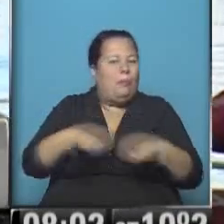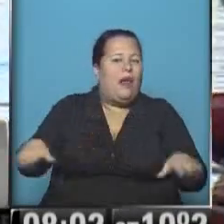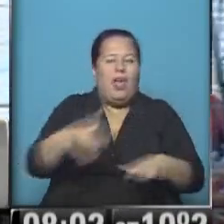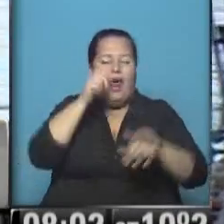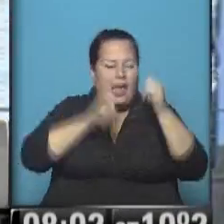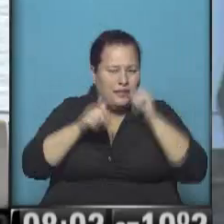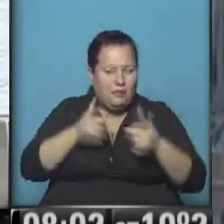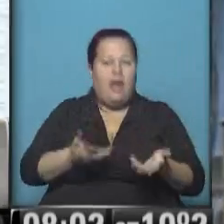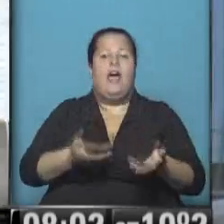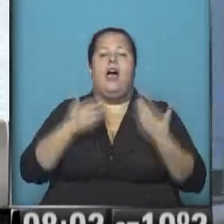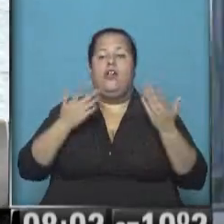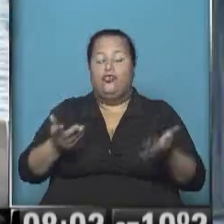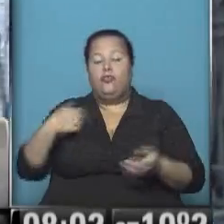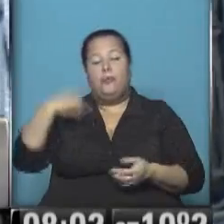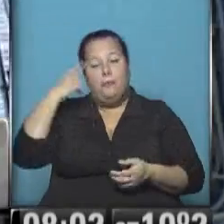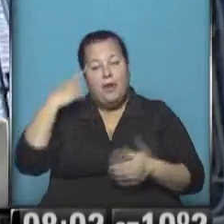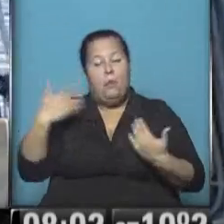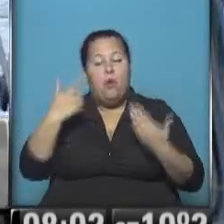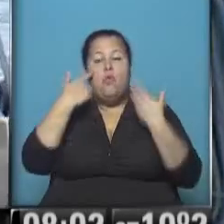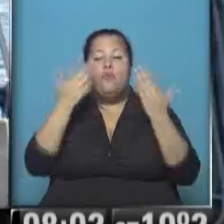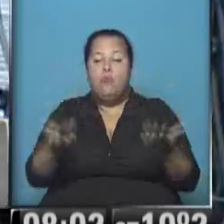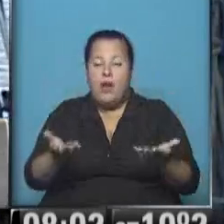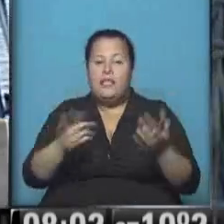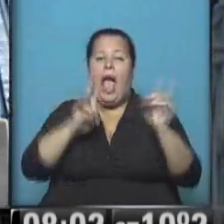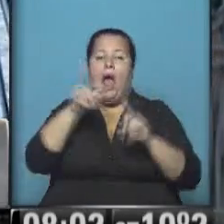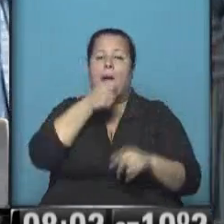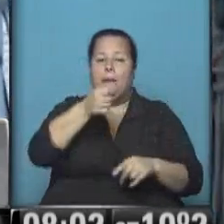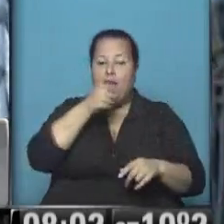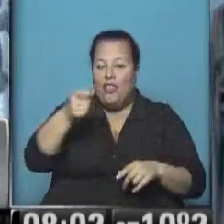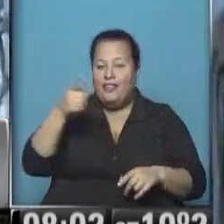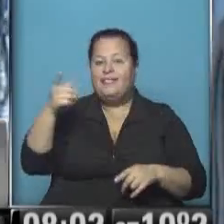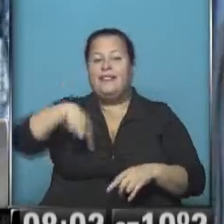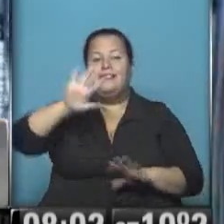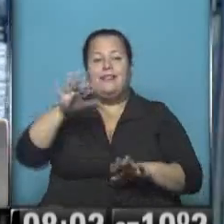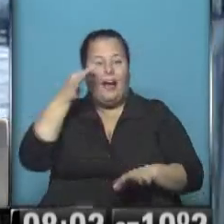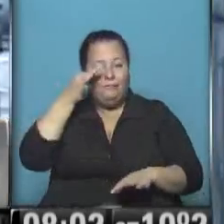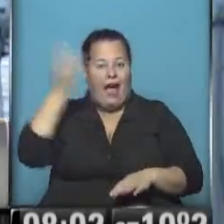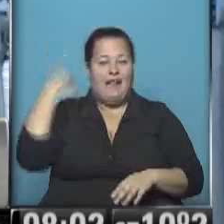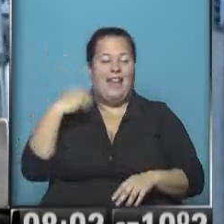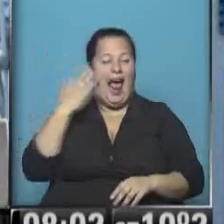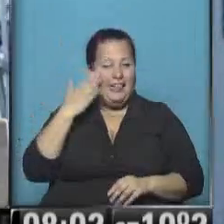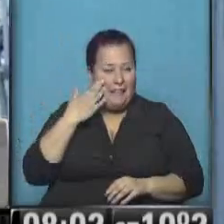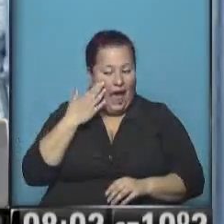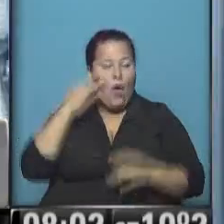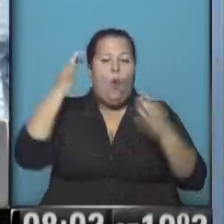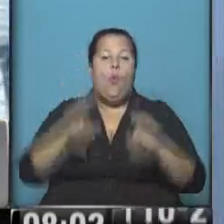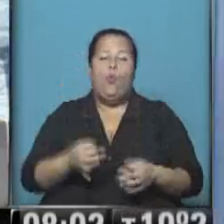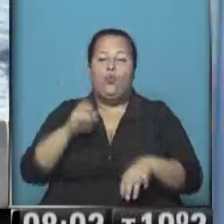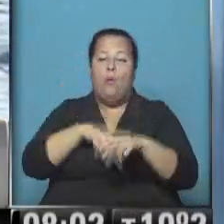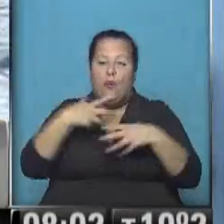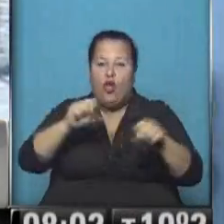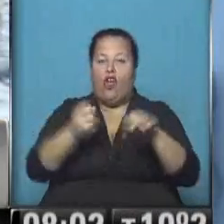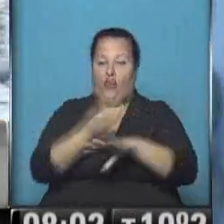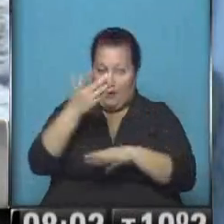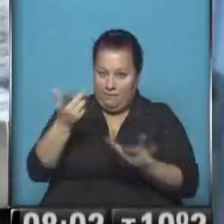así que lo que me parece que podemos compartir algunos testimonios de quienes ya estuvieron en la tarde de ayer en momentos en que fue